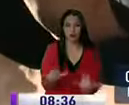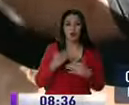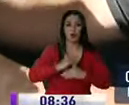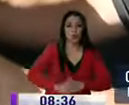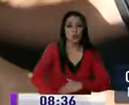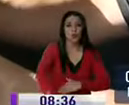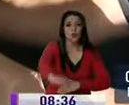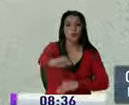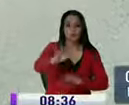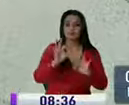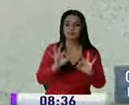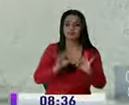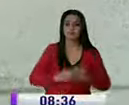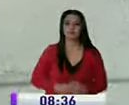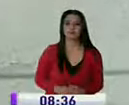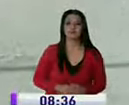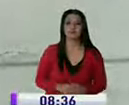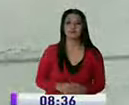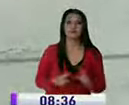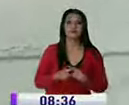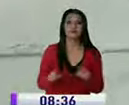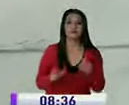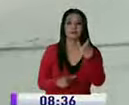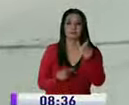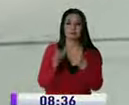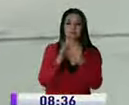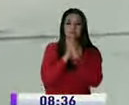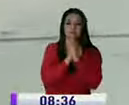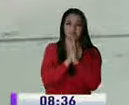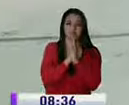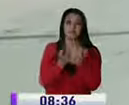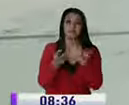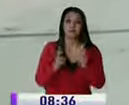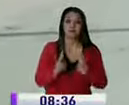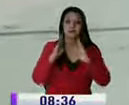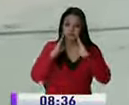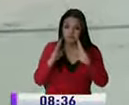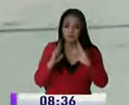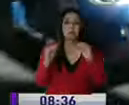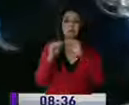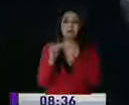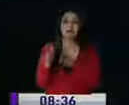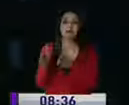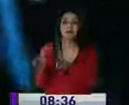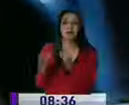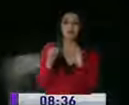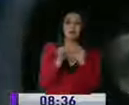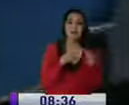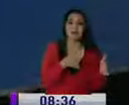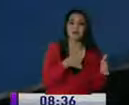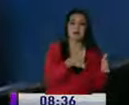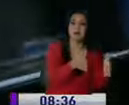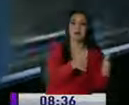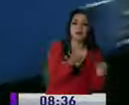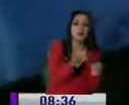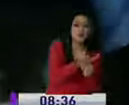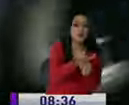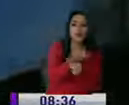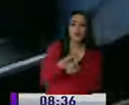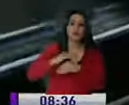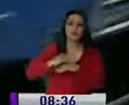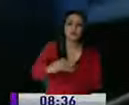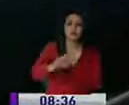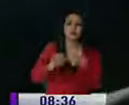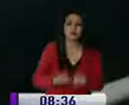mucho tiempo. Sin embargo, los moradores solicitan que se tome en cuenta otras avenidas aledañas y se proceda con el bacheo